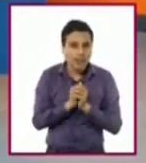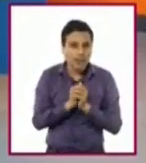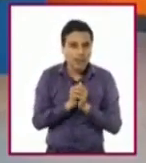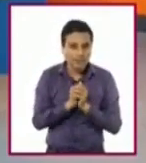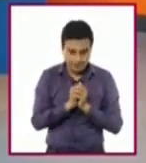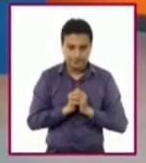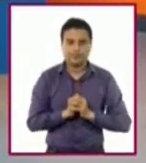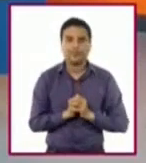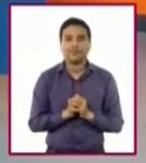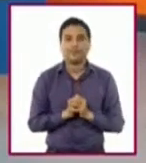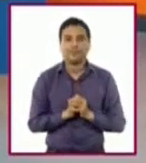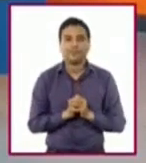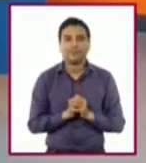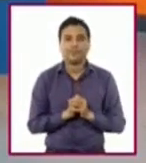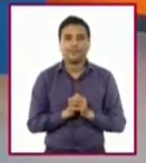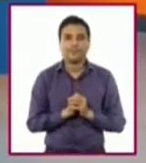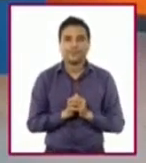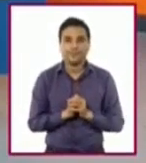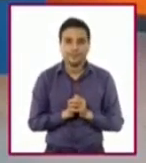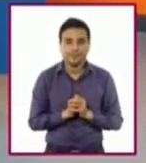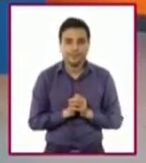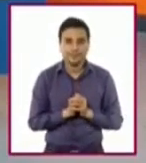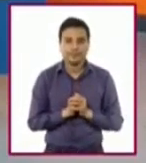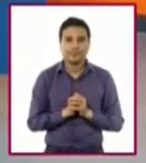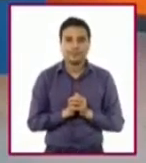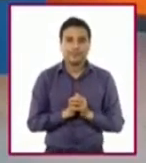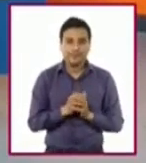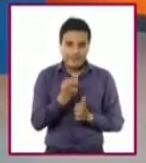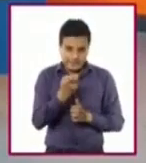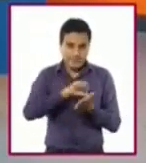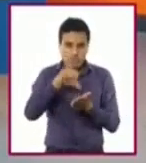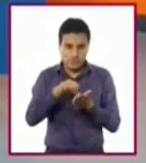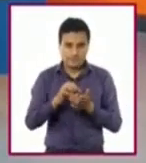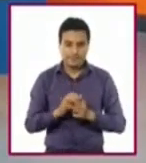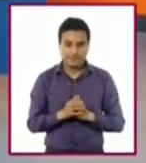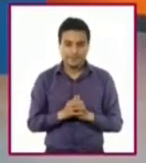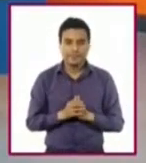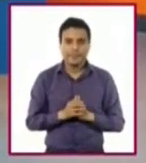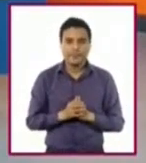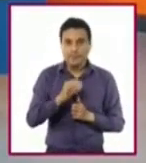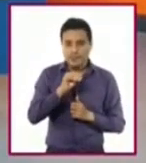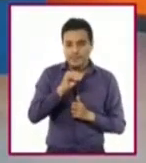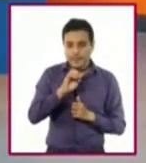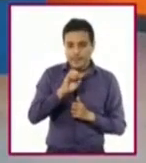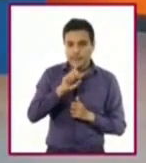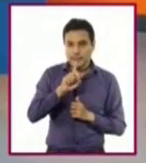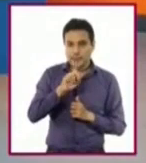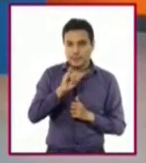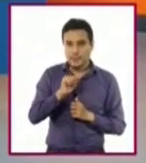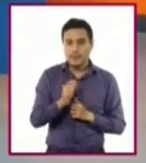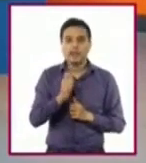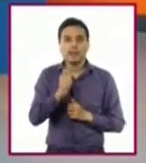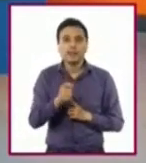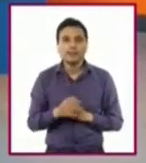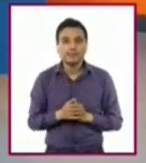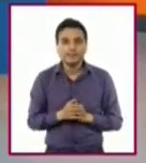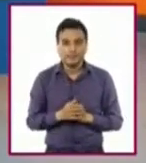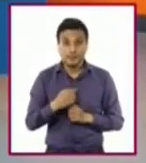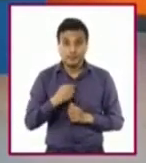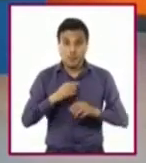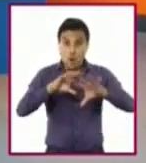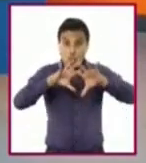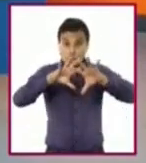ordenados ya sea de menor a mayor o de mayor a menor la media aritmética o promedio se calcula sumando